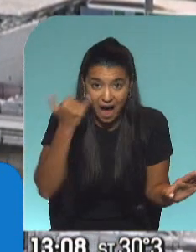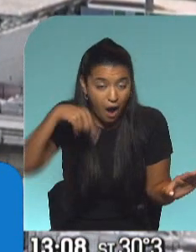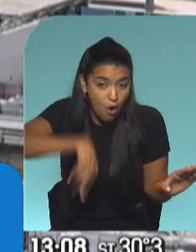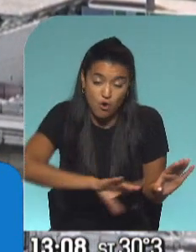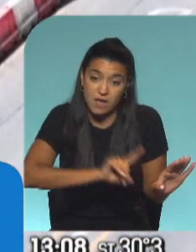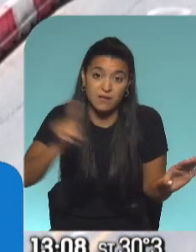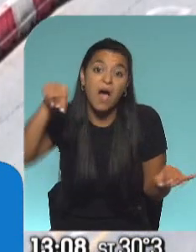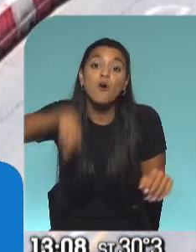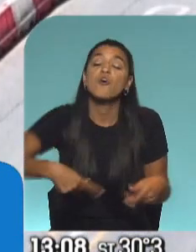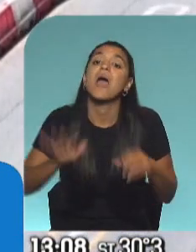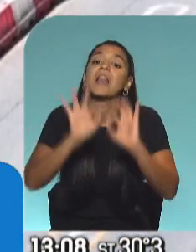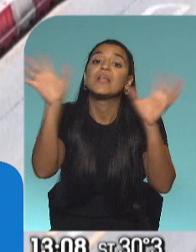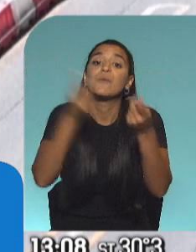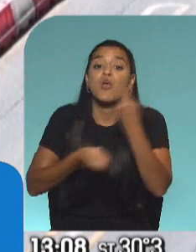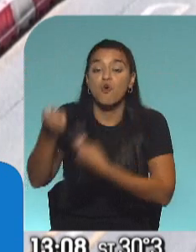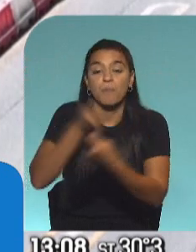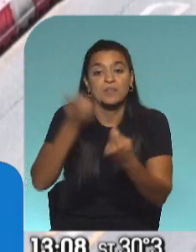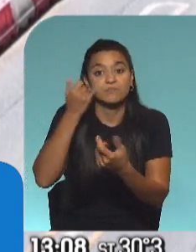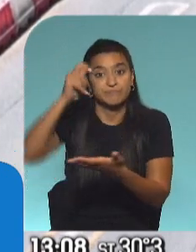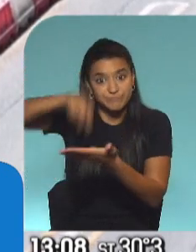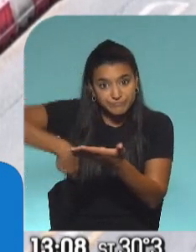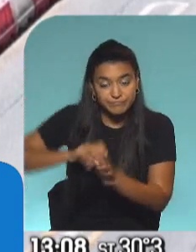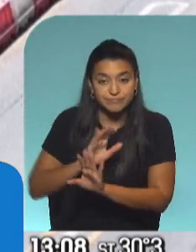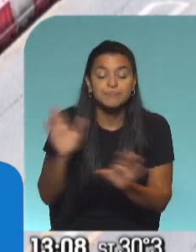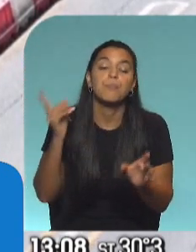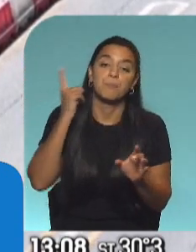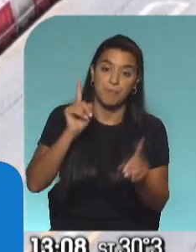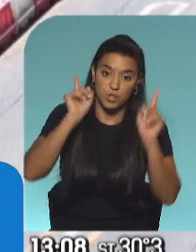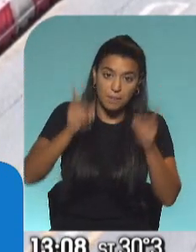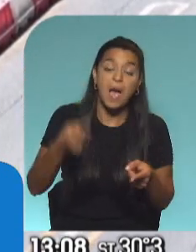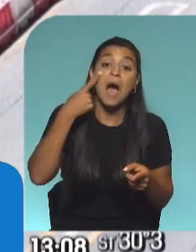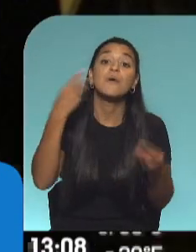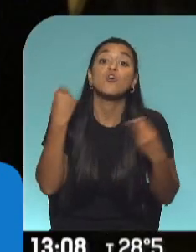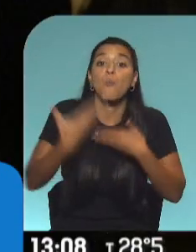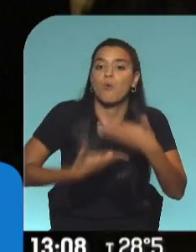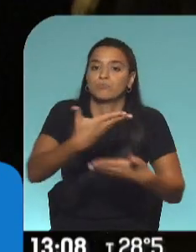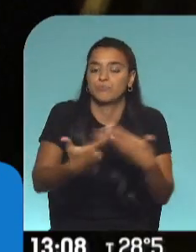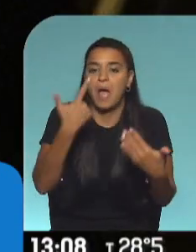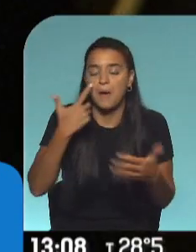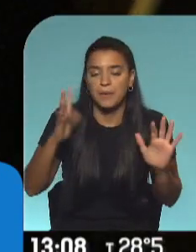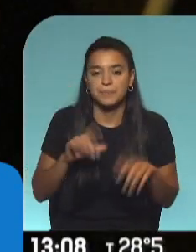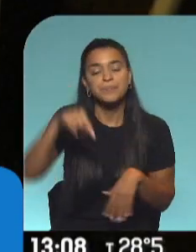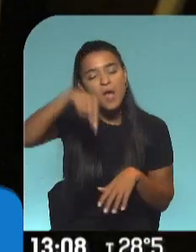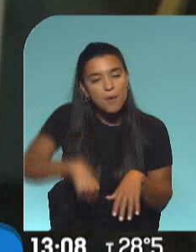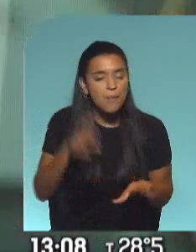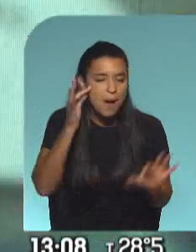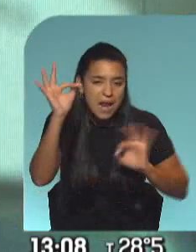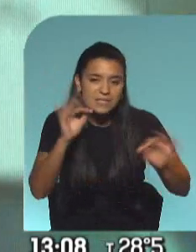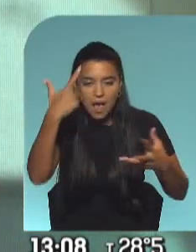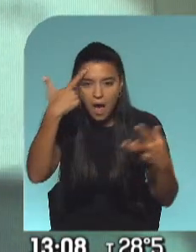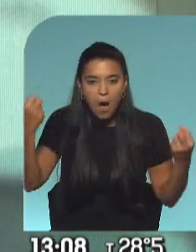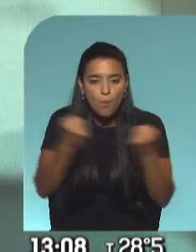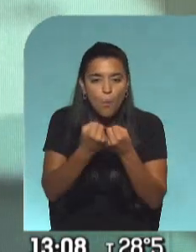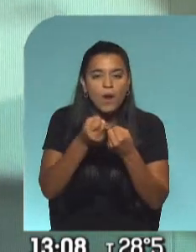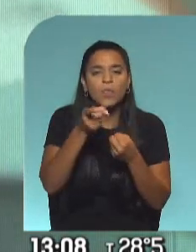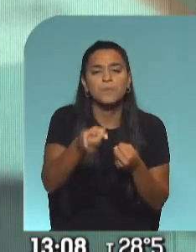de tratado de libre comercio lo que se termina firmando. Pero también vamos a ver en la práctica cómo funciona esto. Y ahora vamos a analizar este acuerdo del